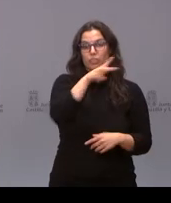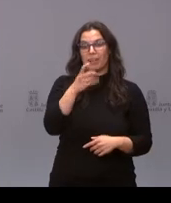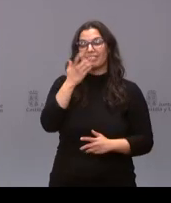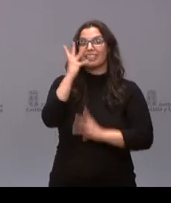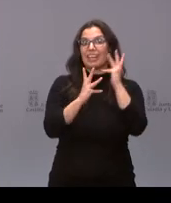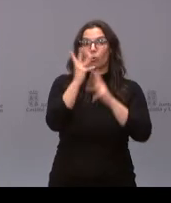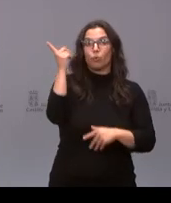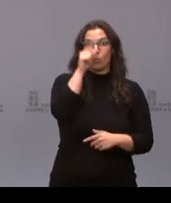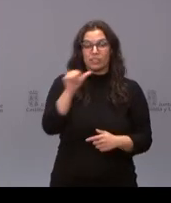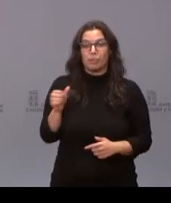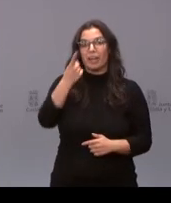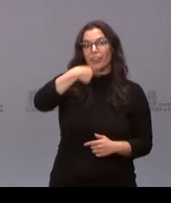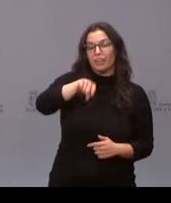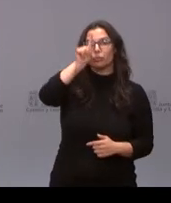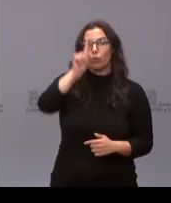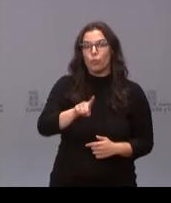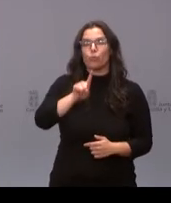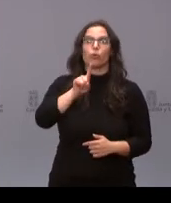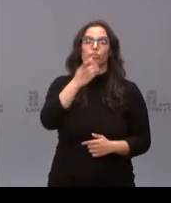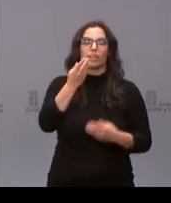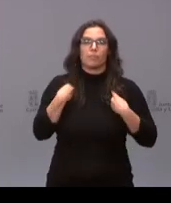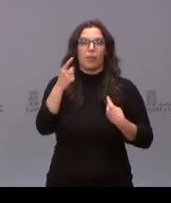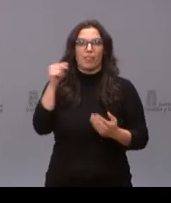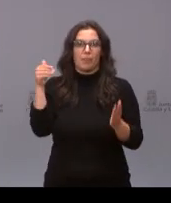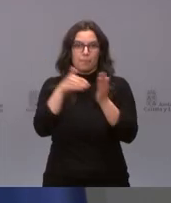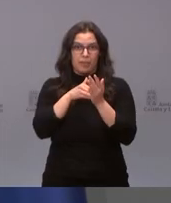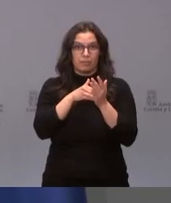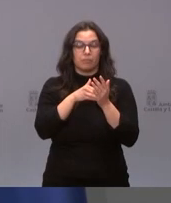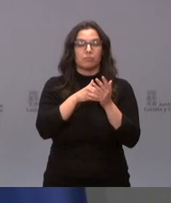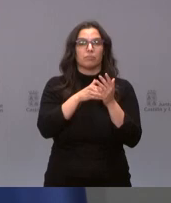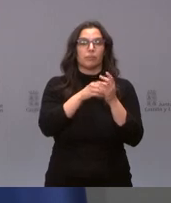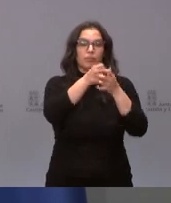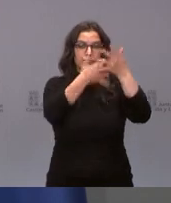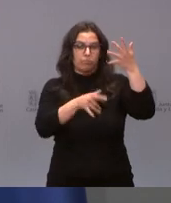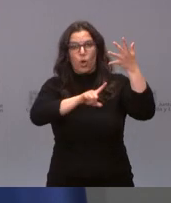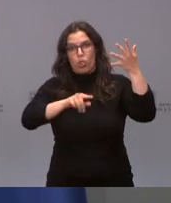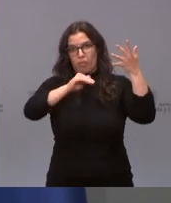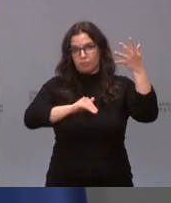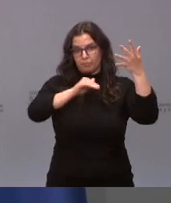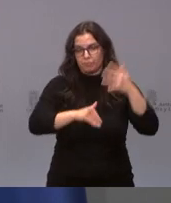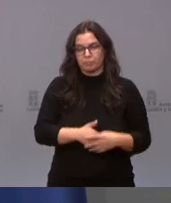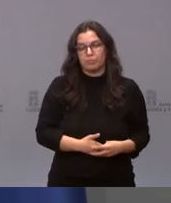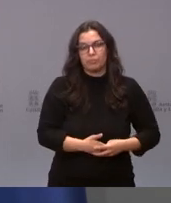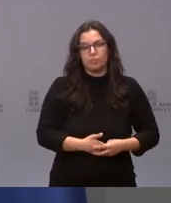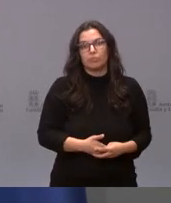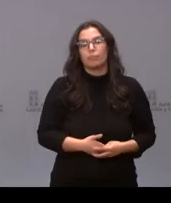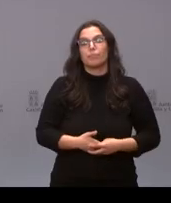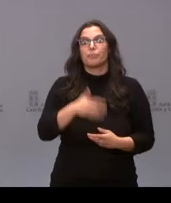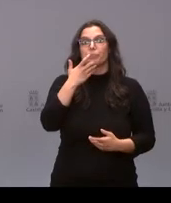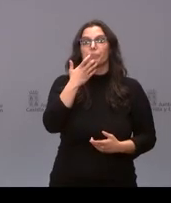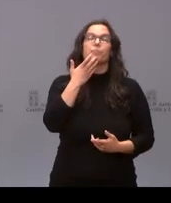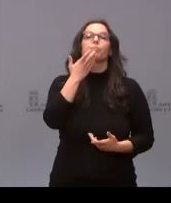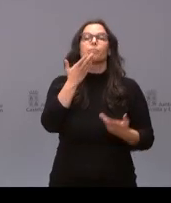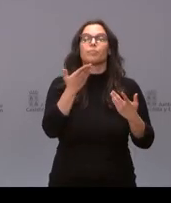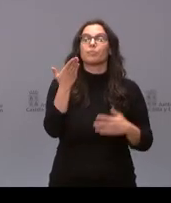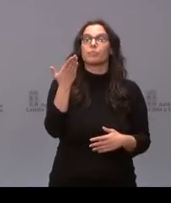100.000 habitantes en incidencia a los 7 días y es la decimoprimera en relación a la incidencia semanal la